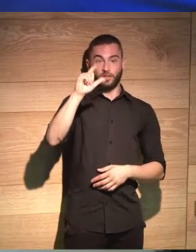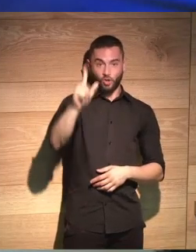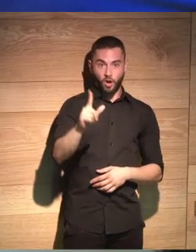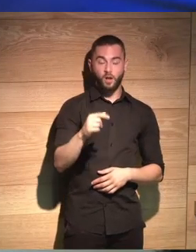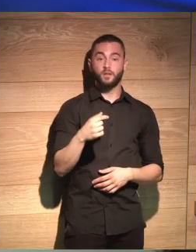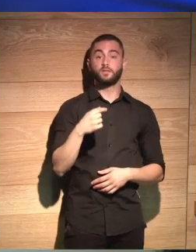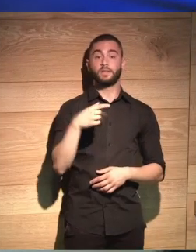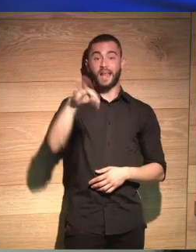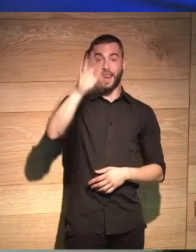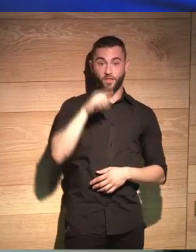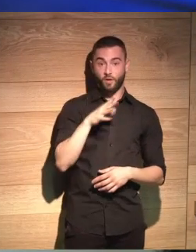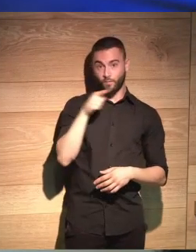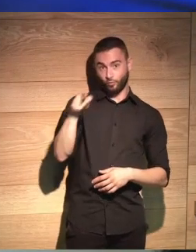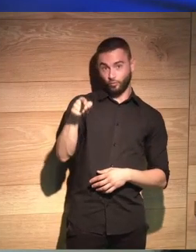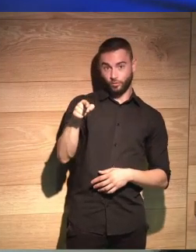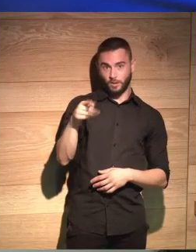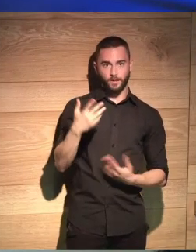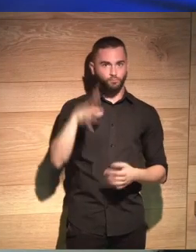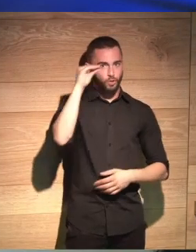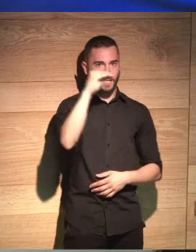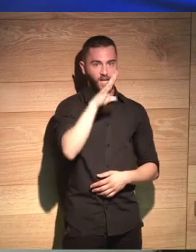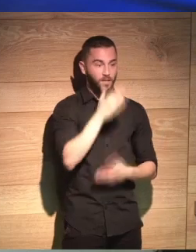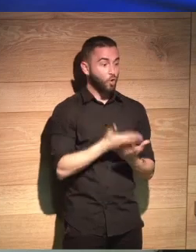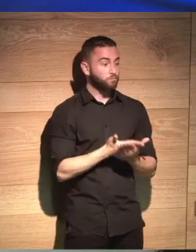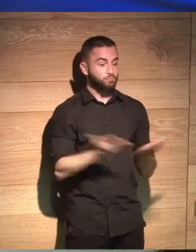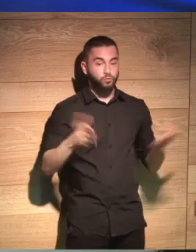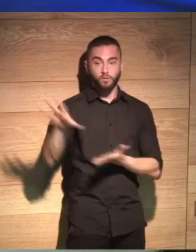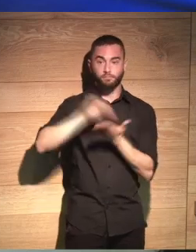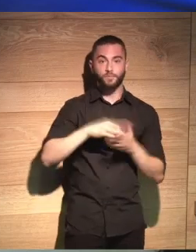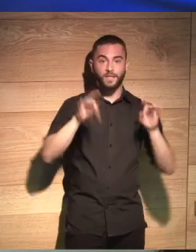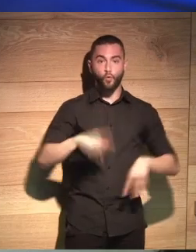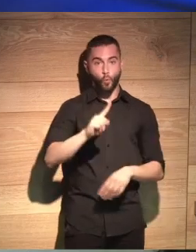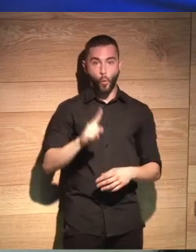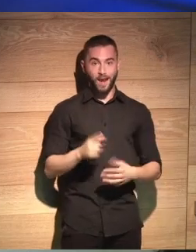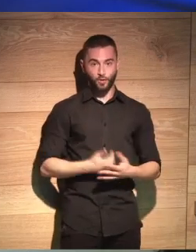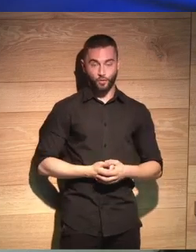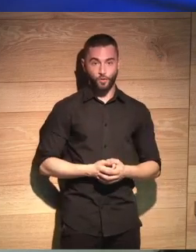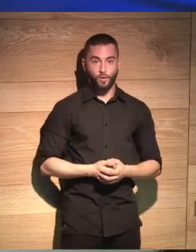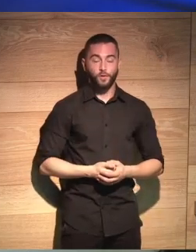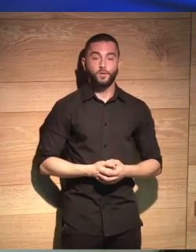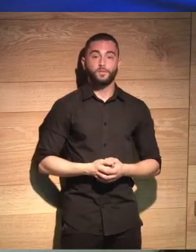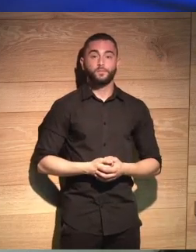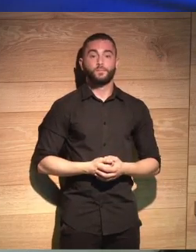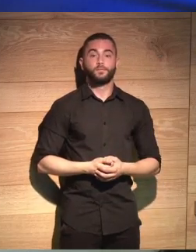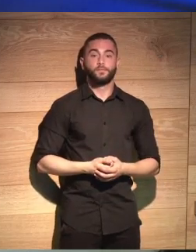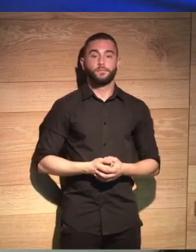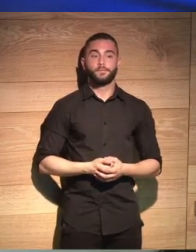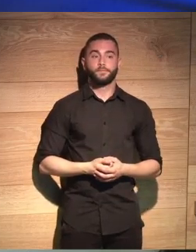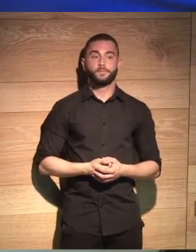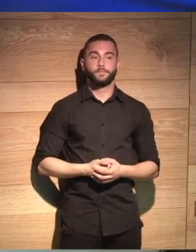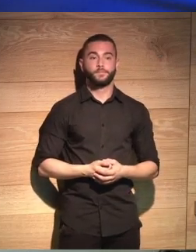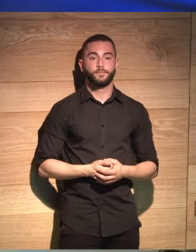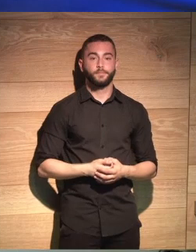fue muy inteligente. Porque no la ha tomado todo el mundo, ¿no? Exacto. Es decir, porque no ha estado nunca